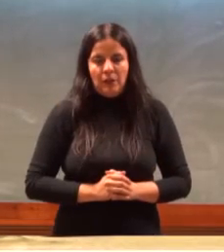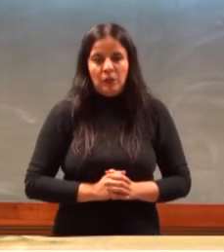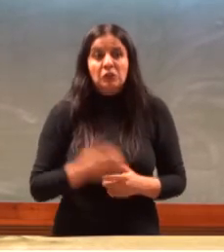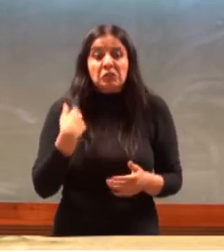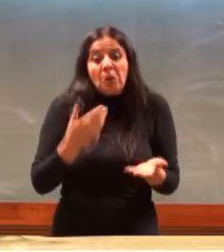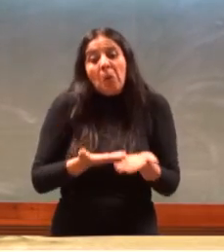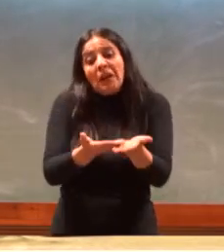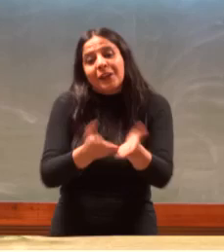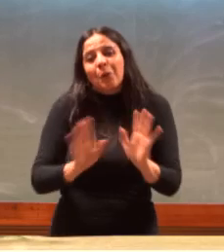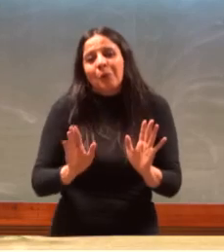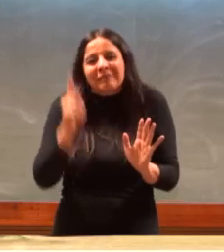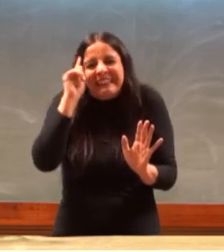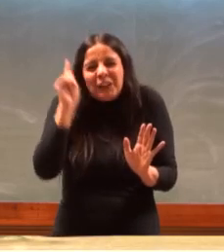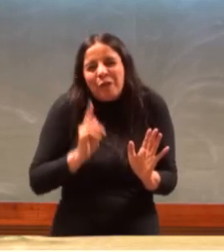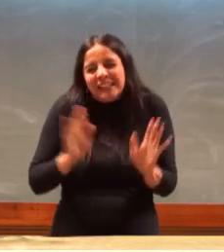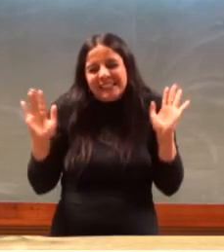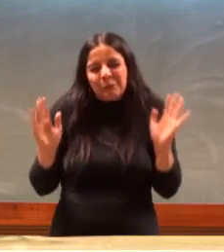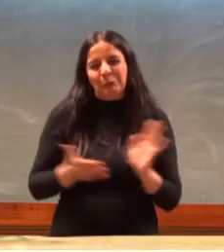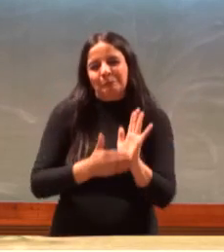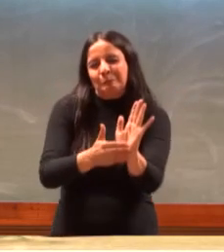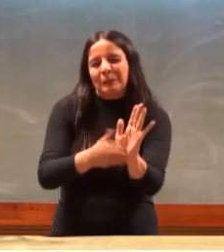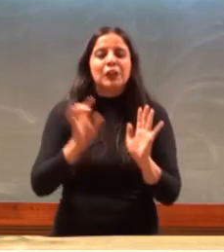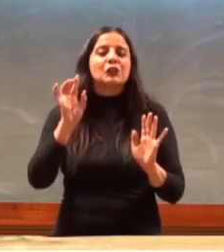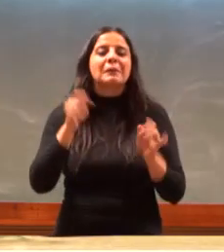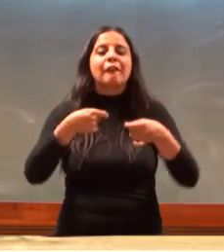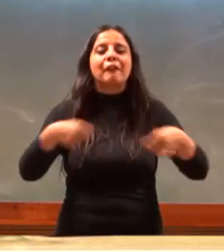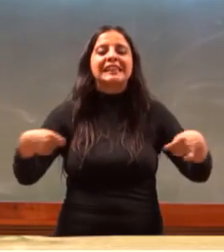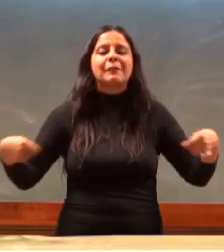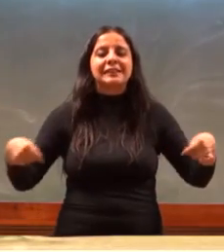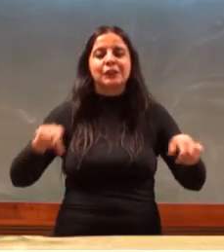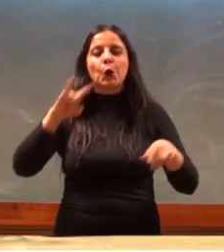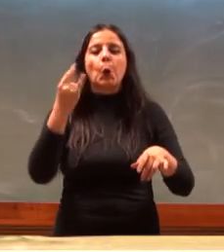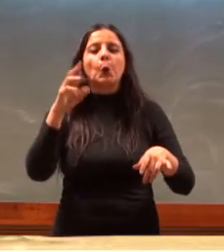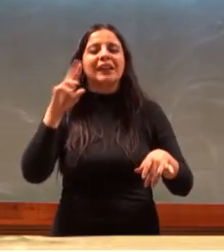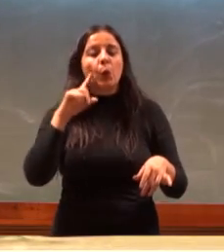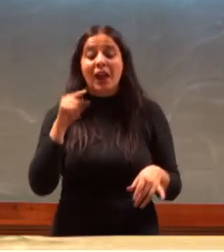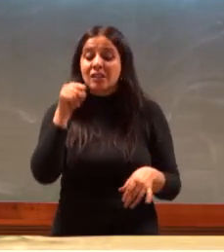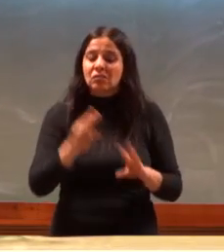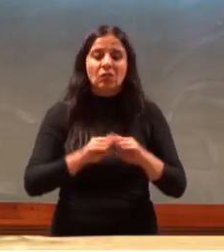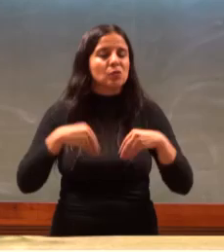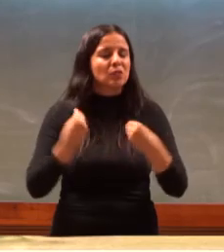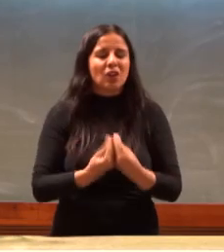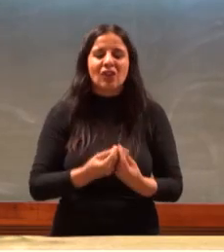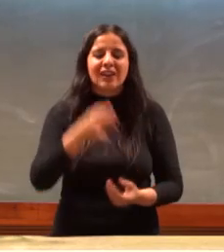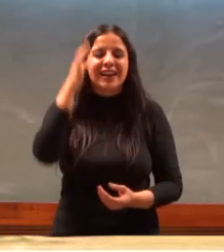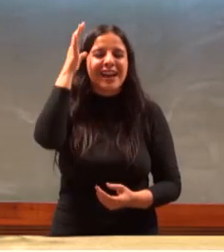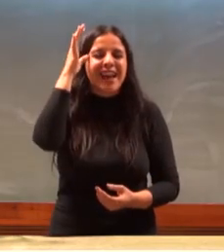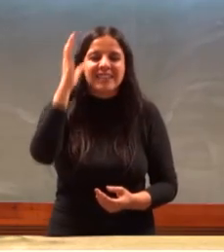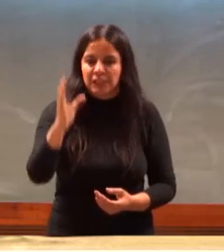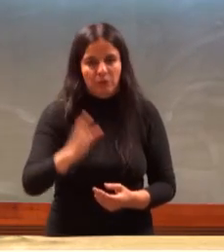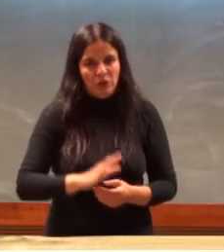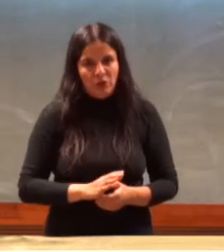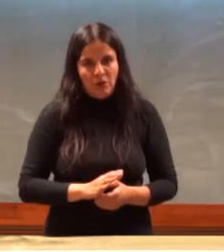inofensivo se lo presenta como un diseño de flexibilización curricular esto tiene un efecto gravísimo para el sistema universitario en su